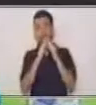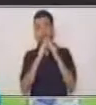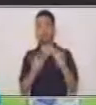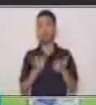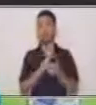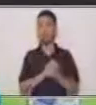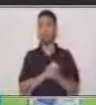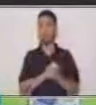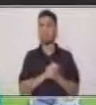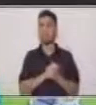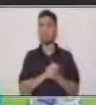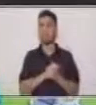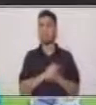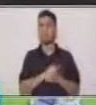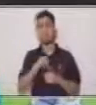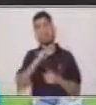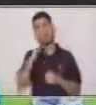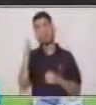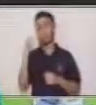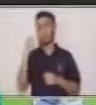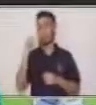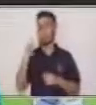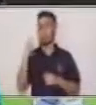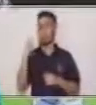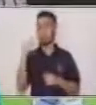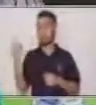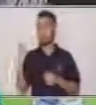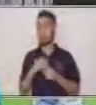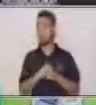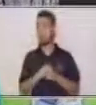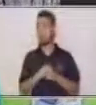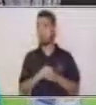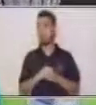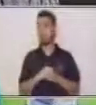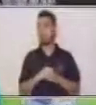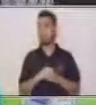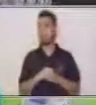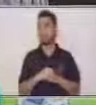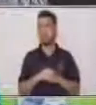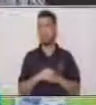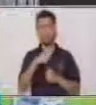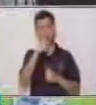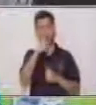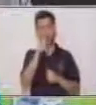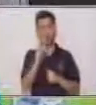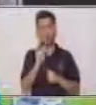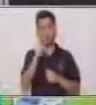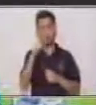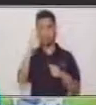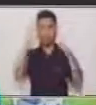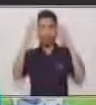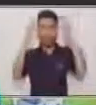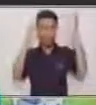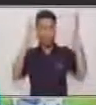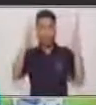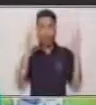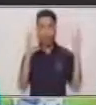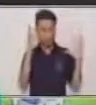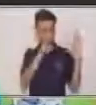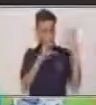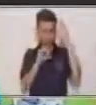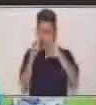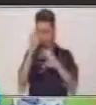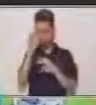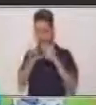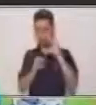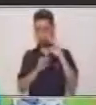Vamos a ver qué más podemos armar con estas figuras. Yo sé que tú en casa estás imaginándote muchas cosas que